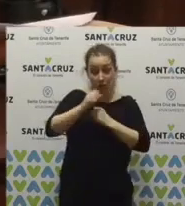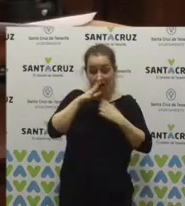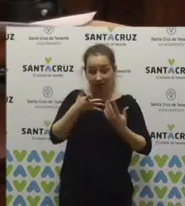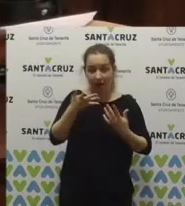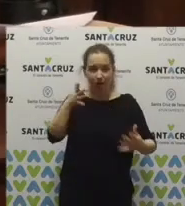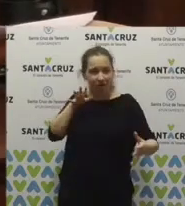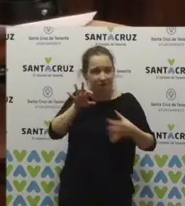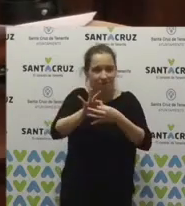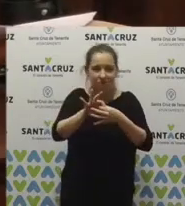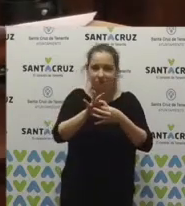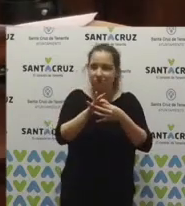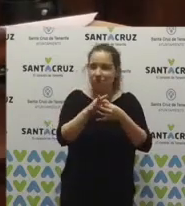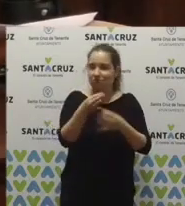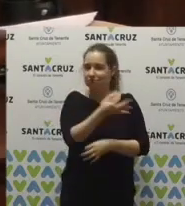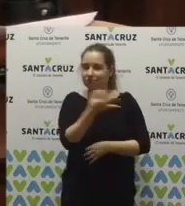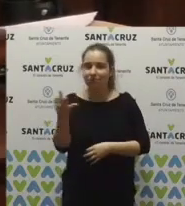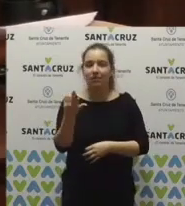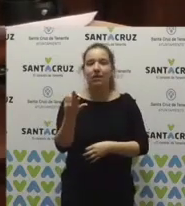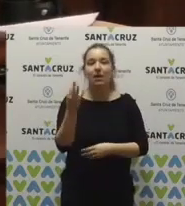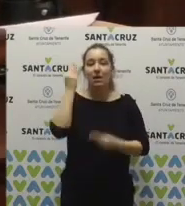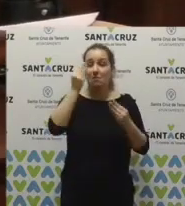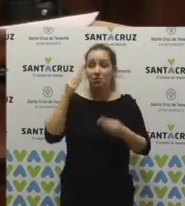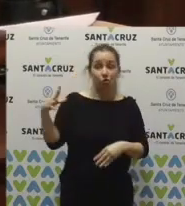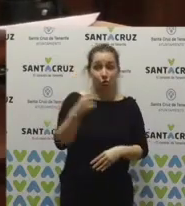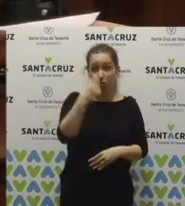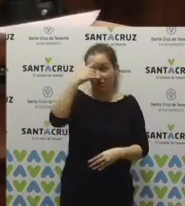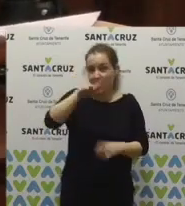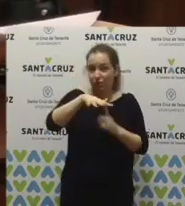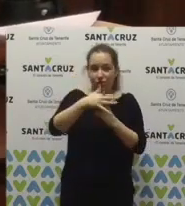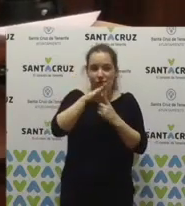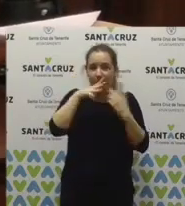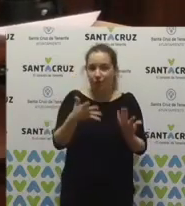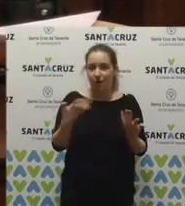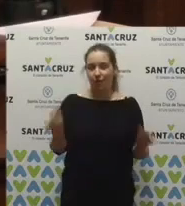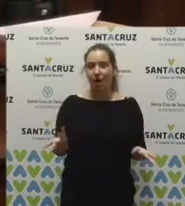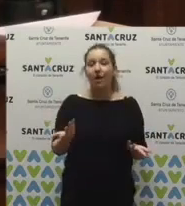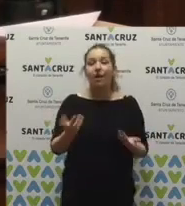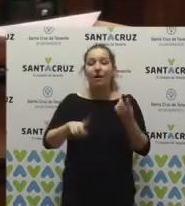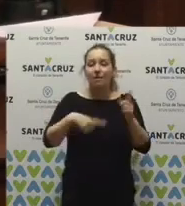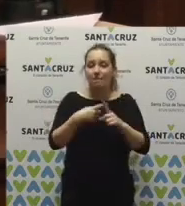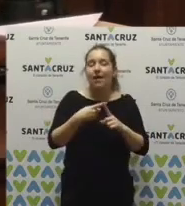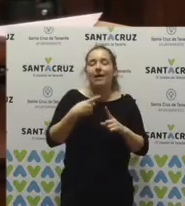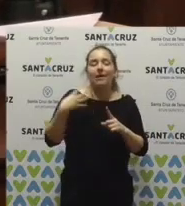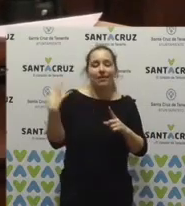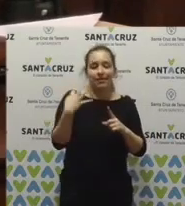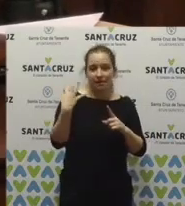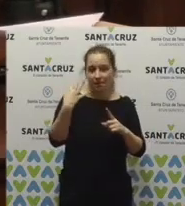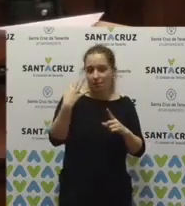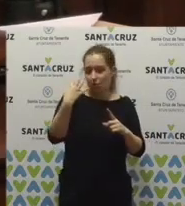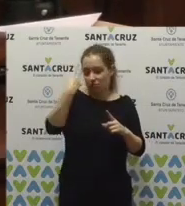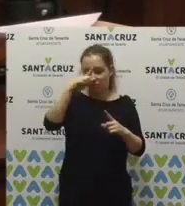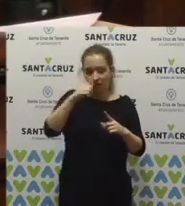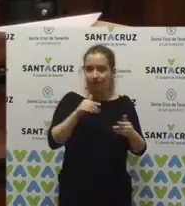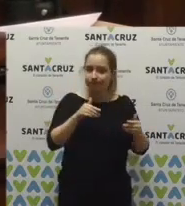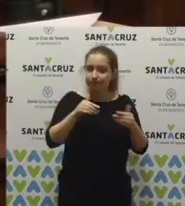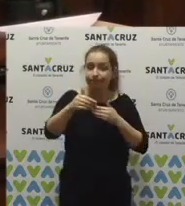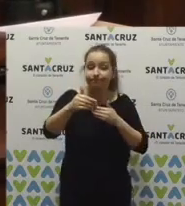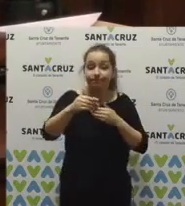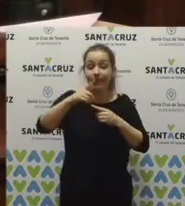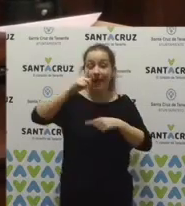que todos también la conocemos sin perjuicio de que evidentemente según vaya evolucionando la